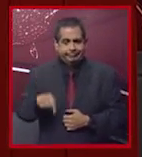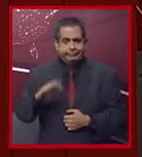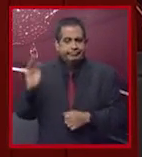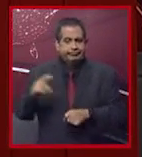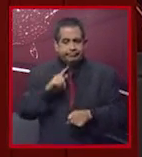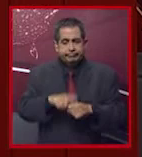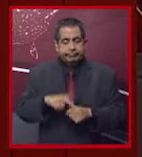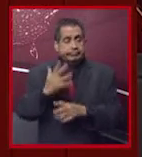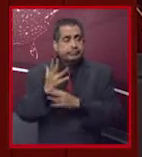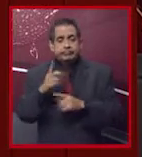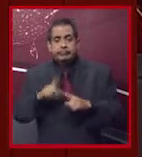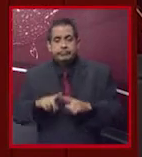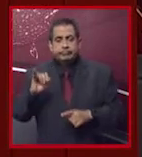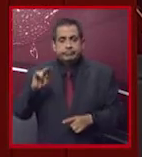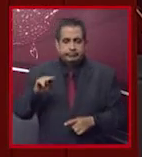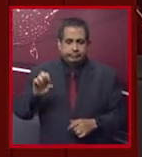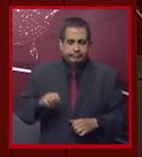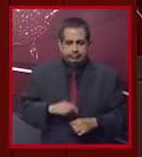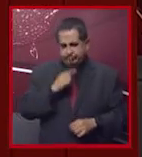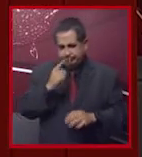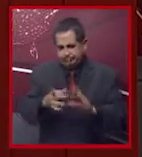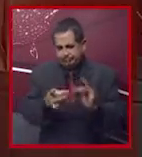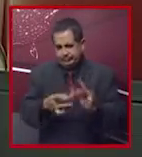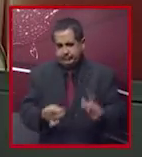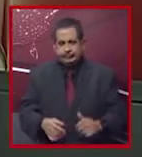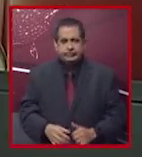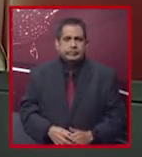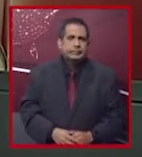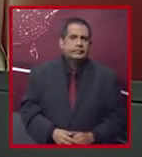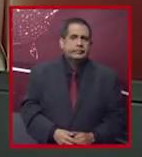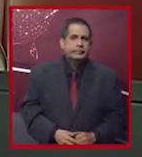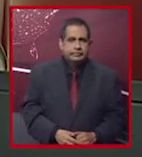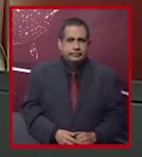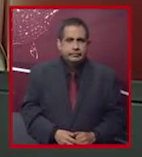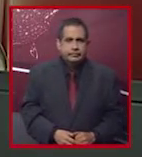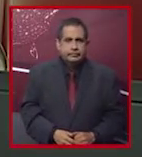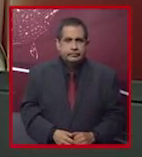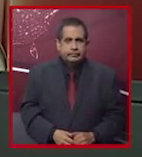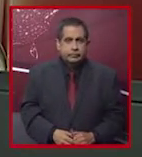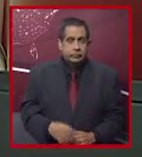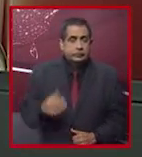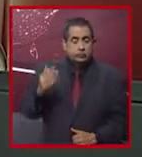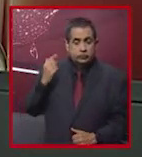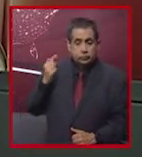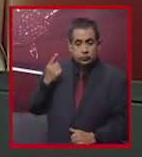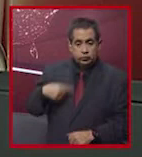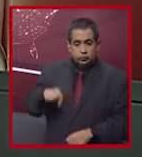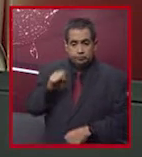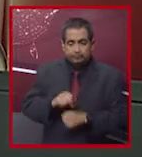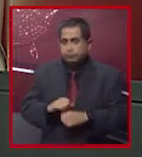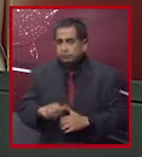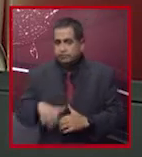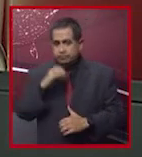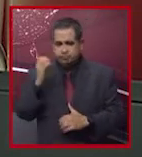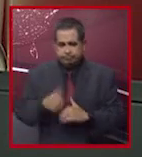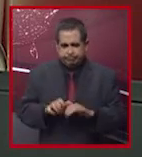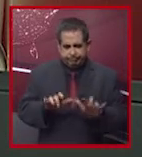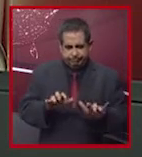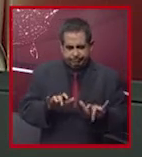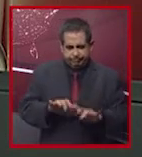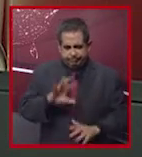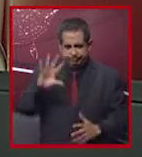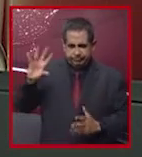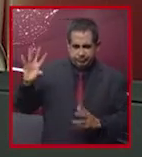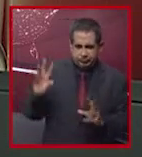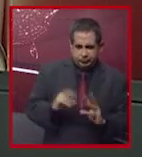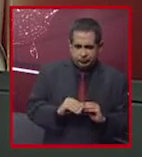Instituto Nacional Electoral. Vámonos de inmediato con los detalles. Durante el fin de semana concluyeron los cómputos distritales